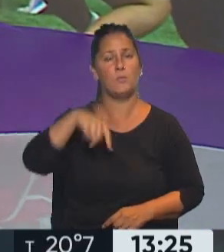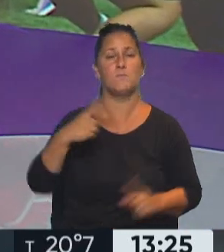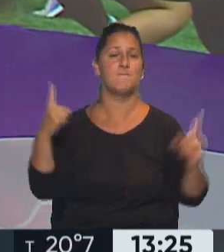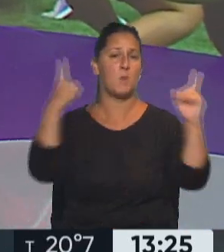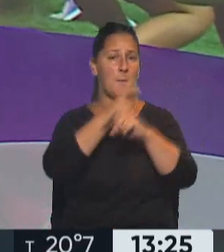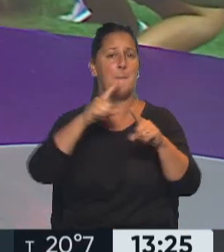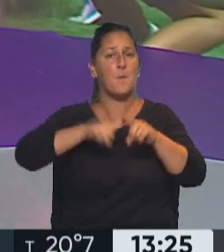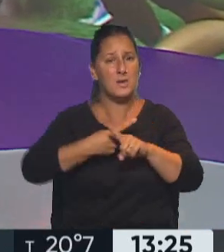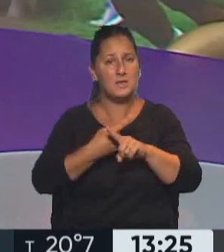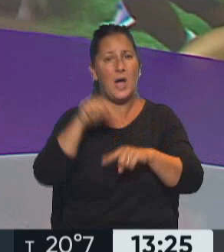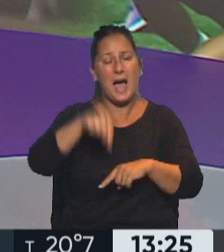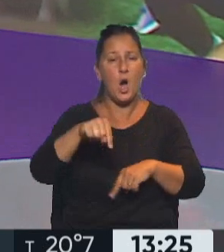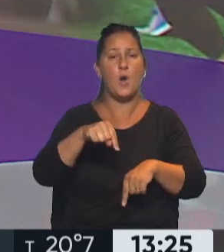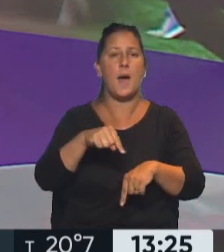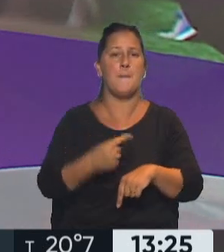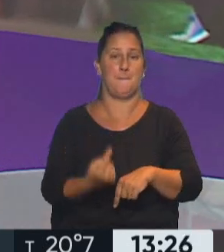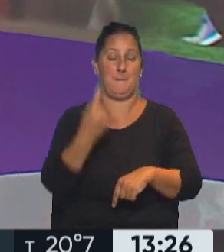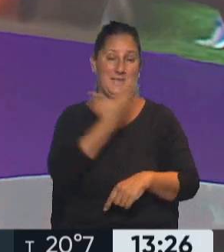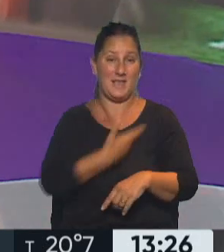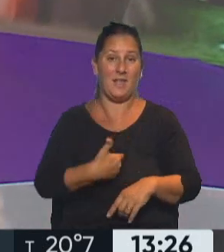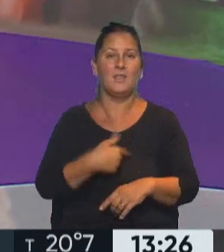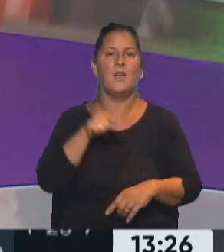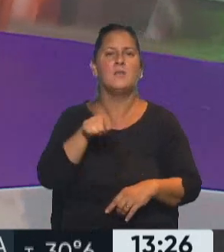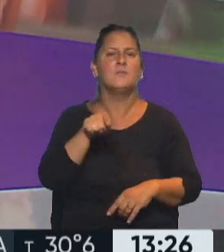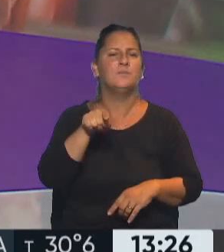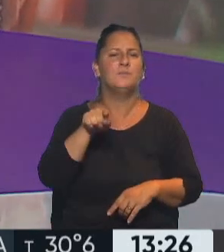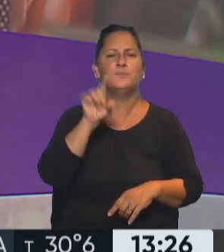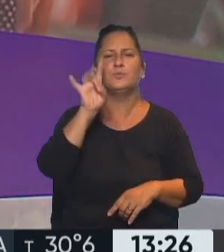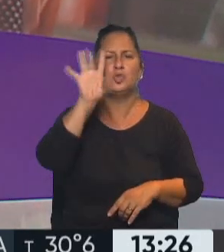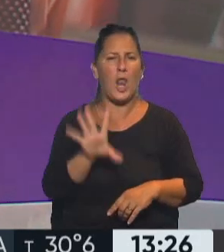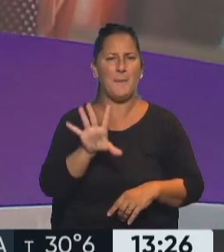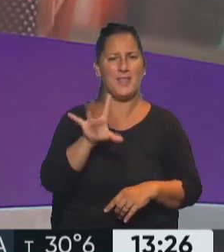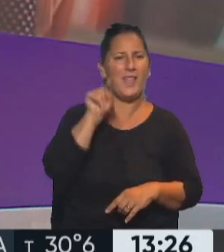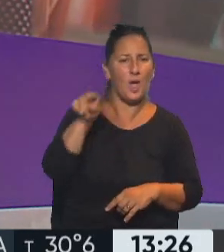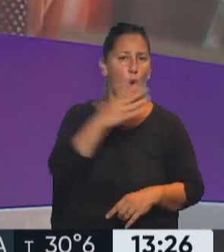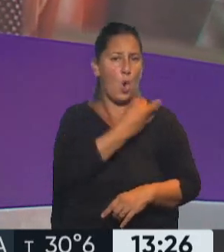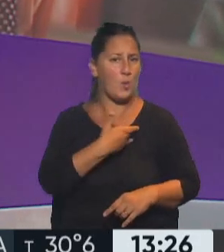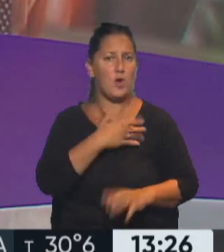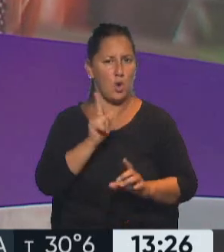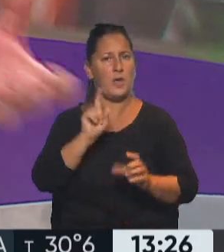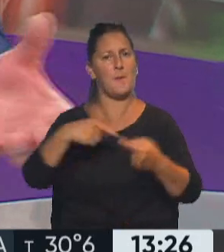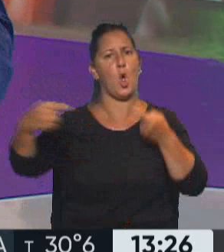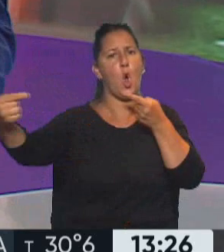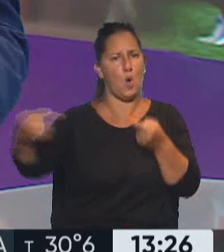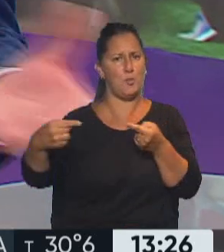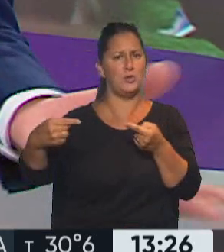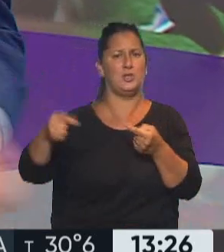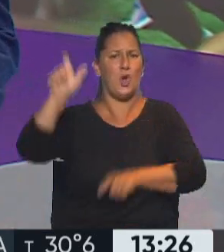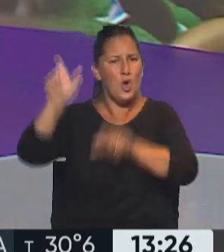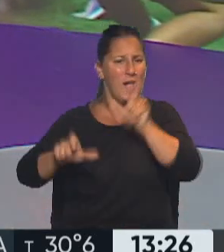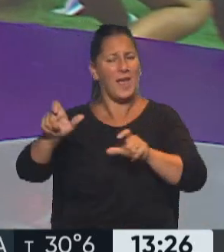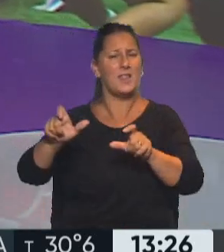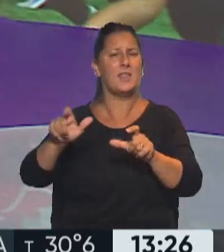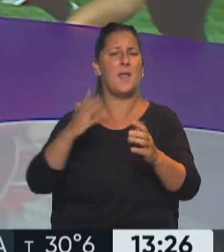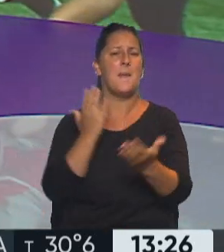que está siendo objeto el primer ministro, pero no solamente él y su gobierno, también parte de la oposición. La ciudadanía está